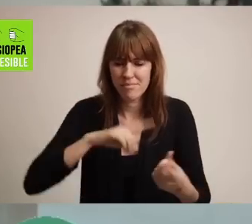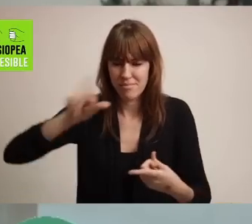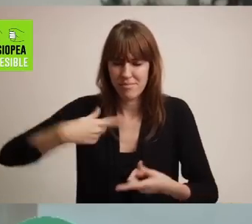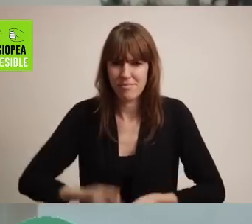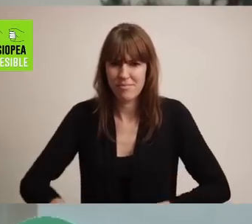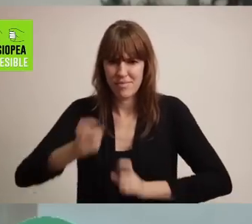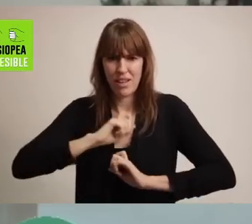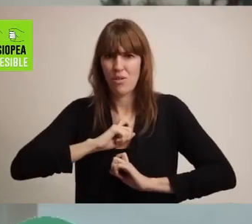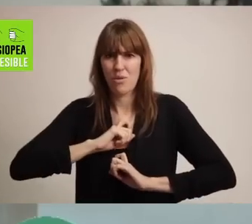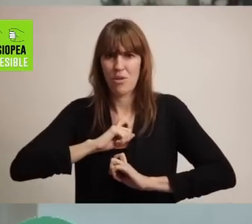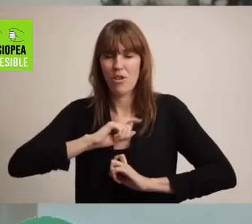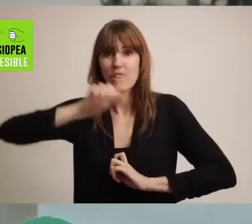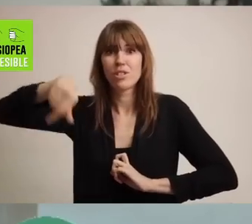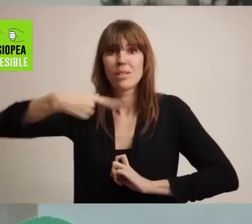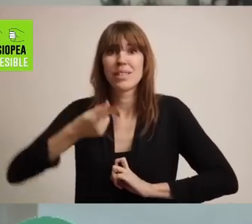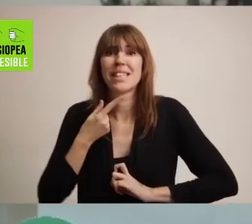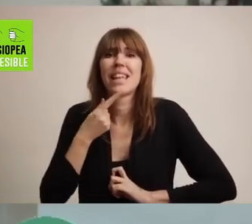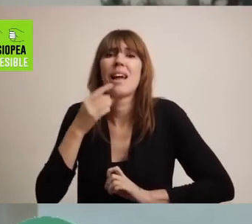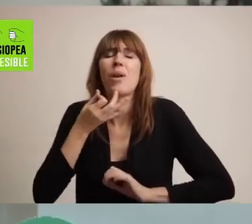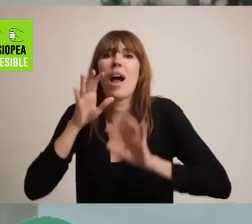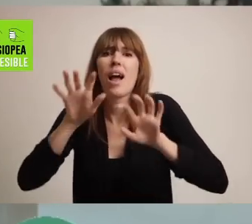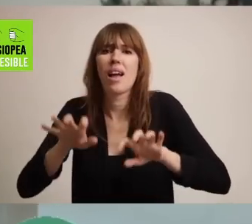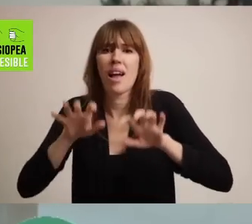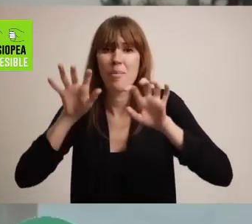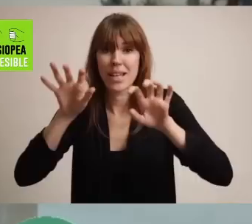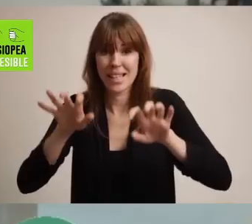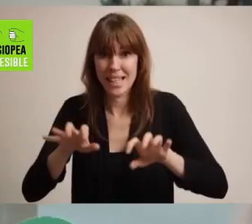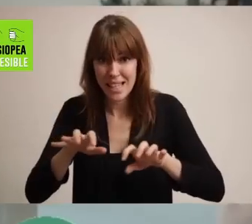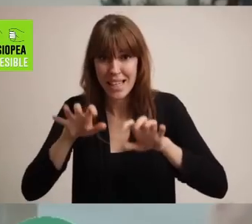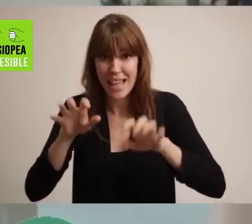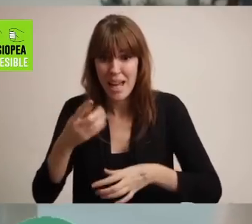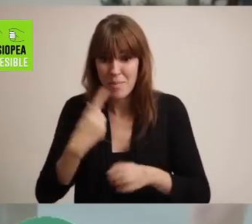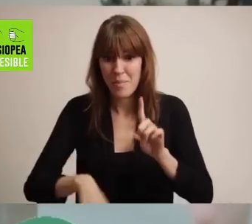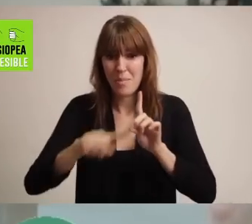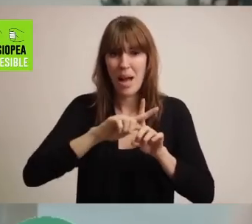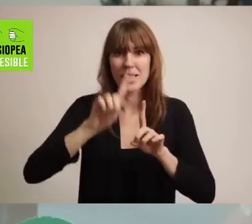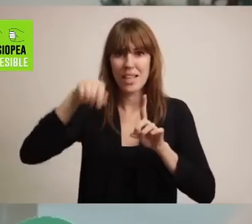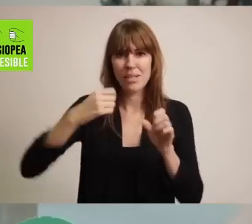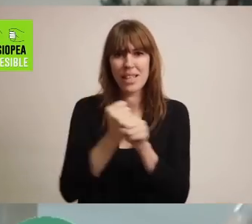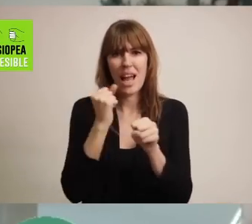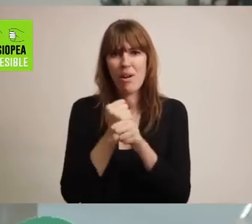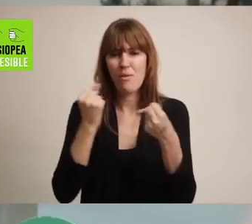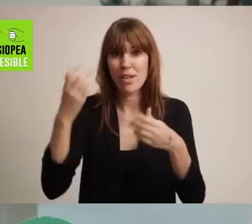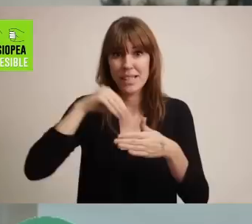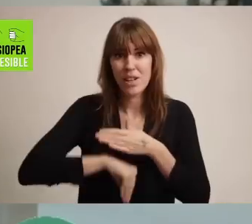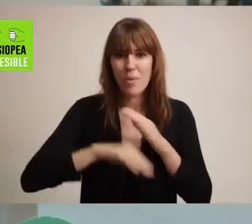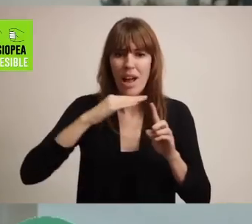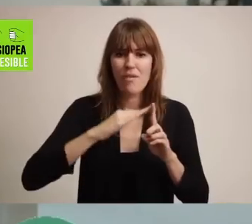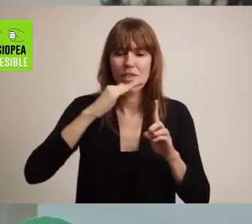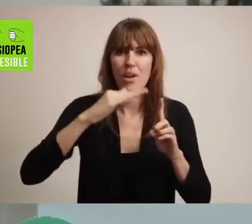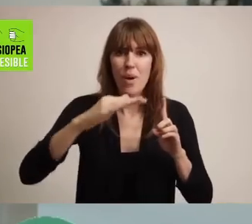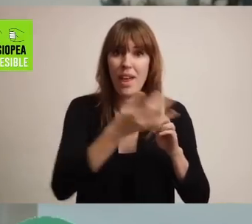darlo y además hacer un fuerte trabajo interno para estar en la frecuencia adecuada, para poder canalizar la